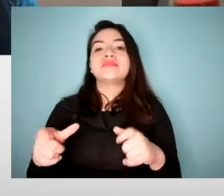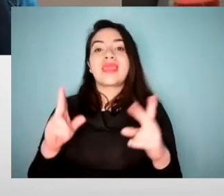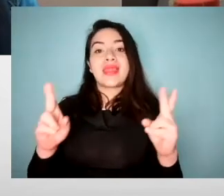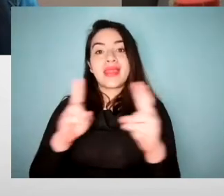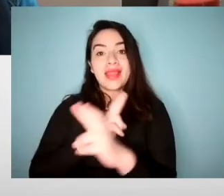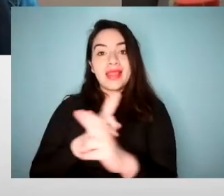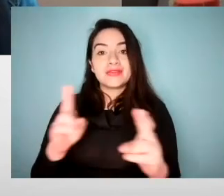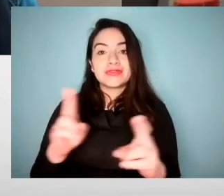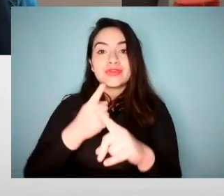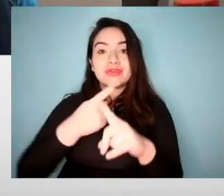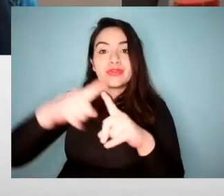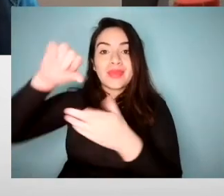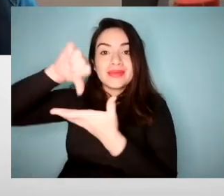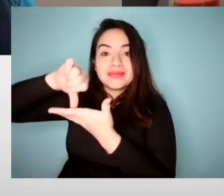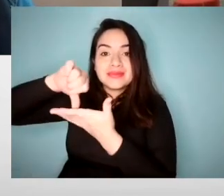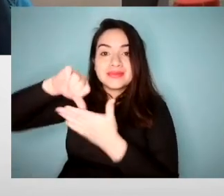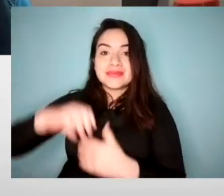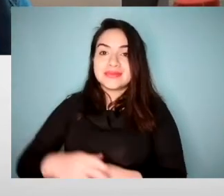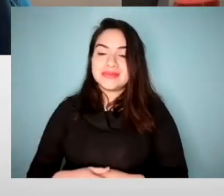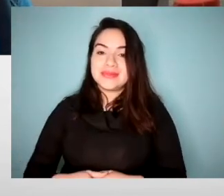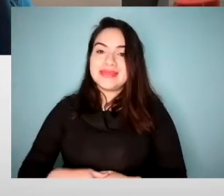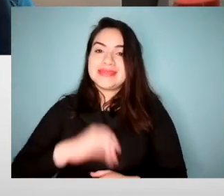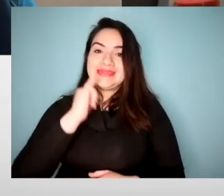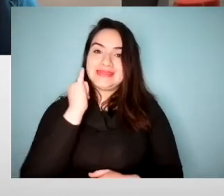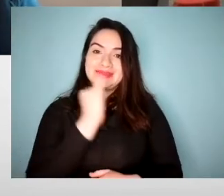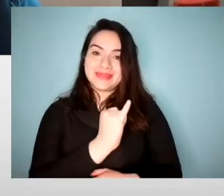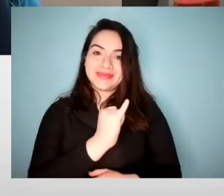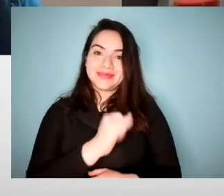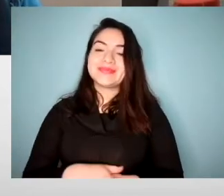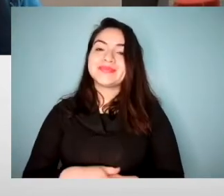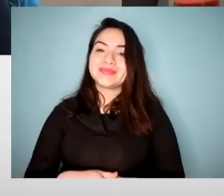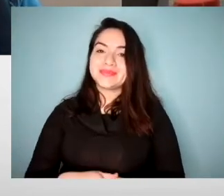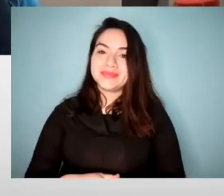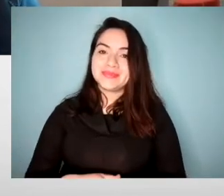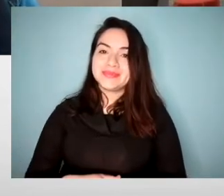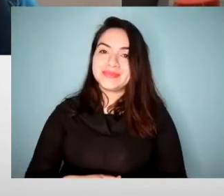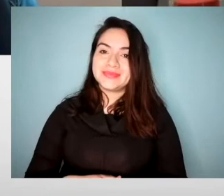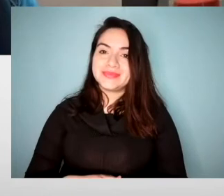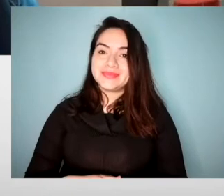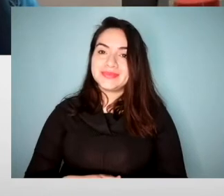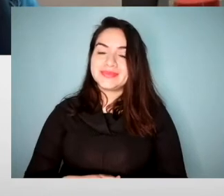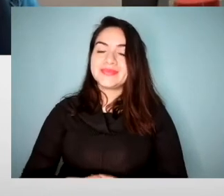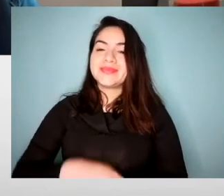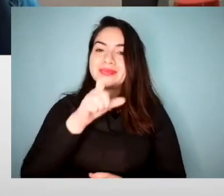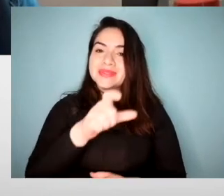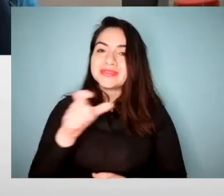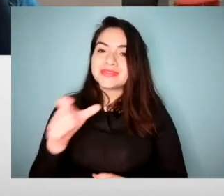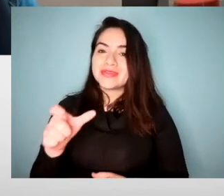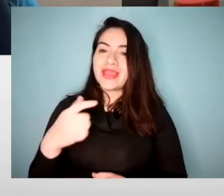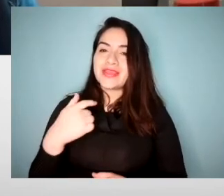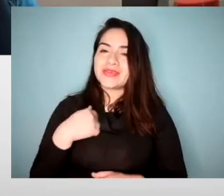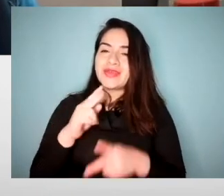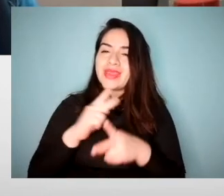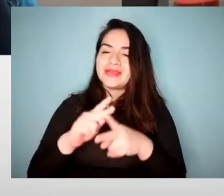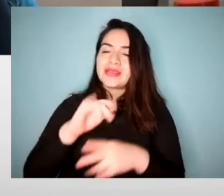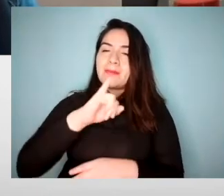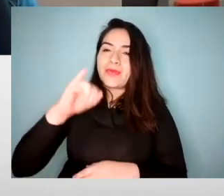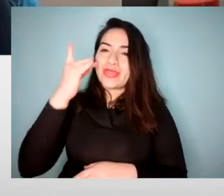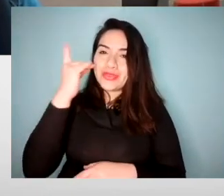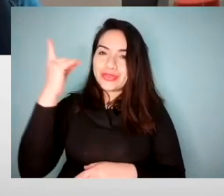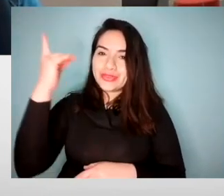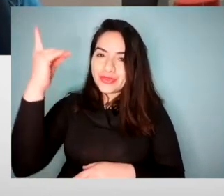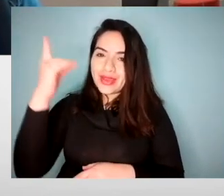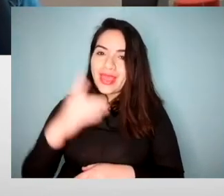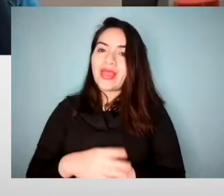el exterior? Sí, por supuesto que las personas con quien realicé mis postdoctorados, específicamente Jeff